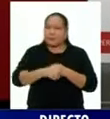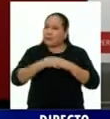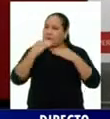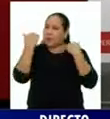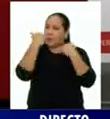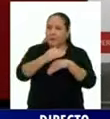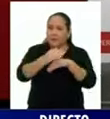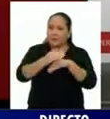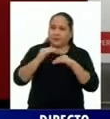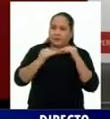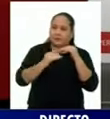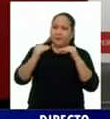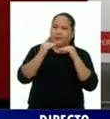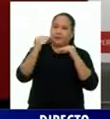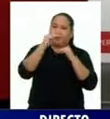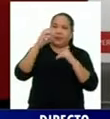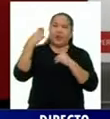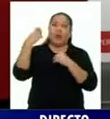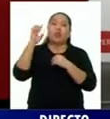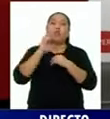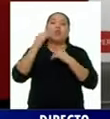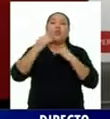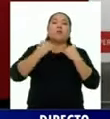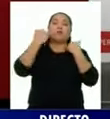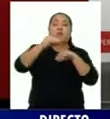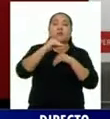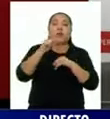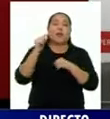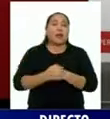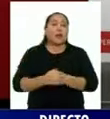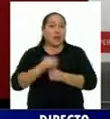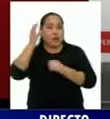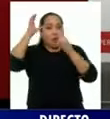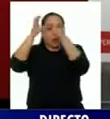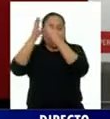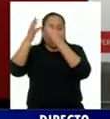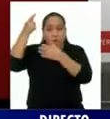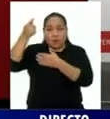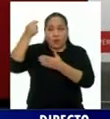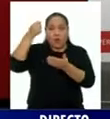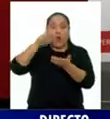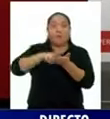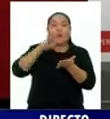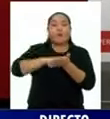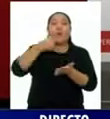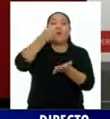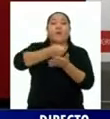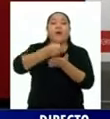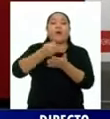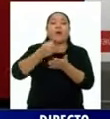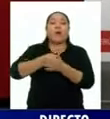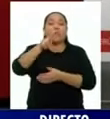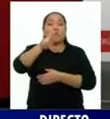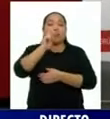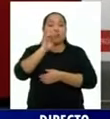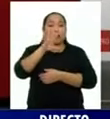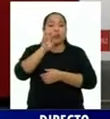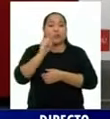pudiese responder, en la Comisión de Trabajo del Congreso han aprobado un dictamen para otorgar pensiones proporcionales entre